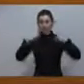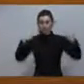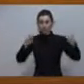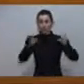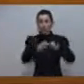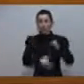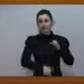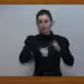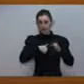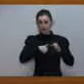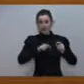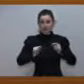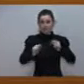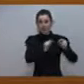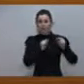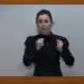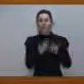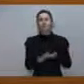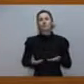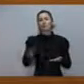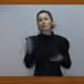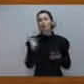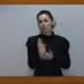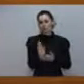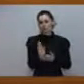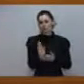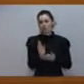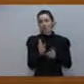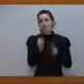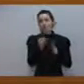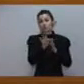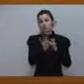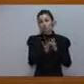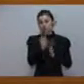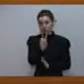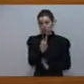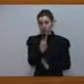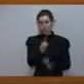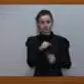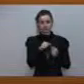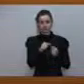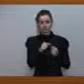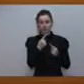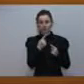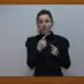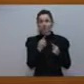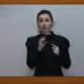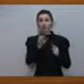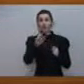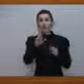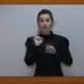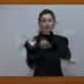General, se debatía una moción con 2 puntos. El primero era rechazar los